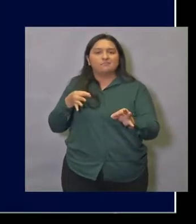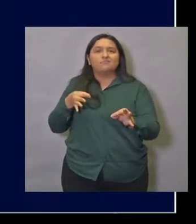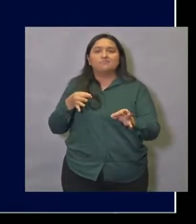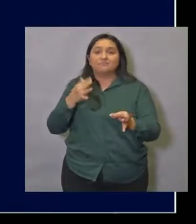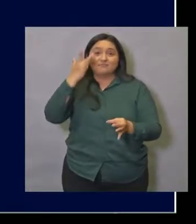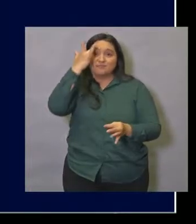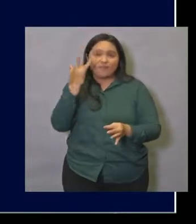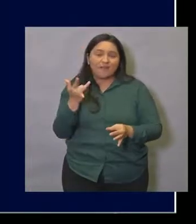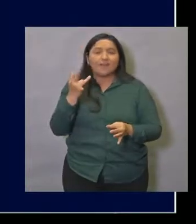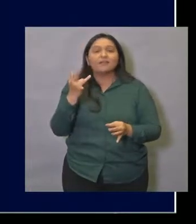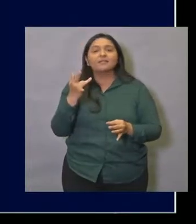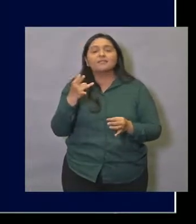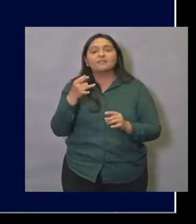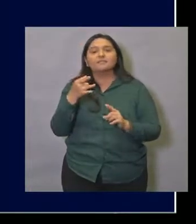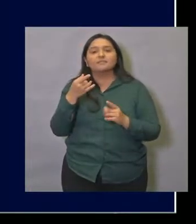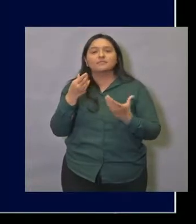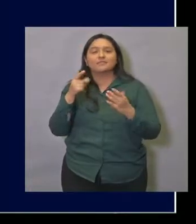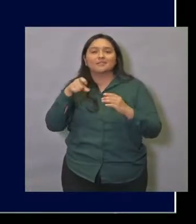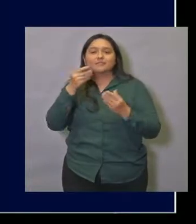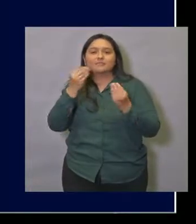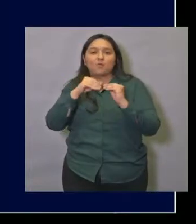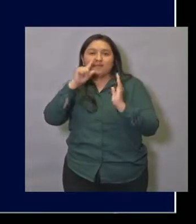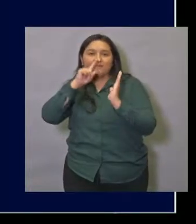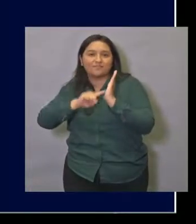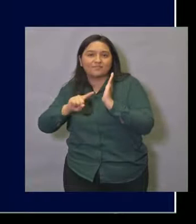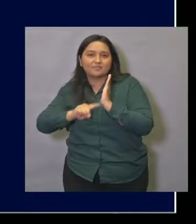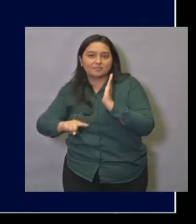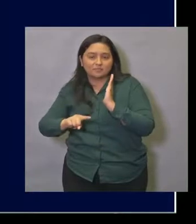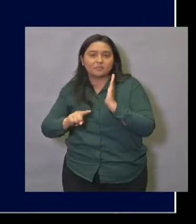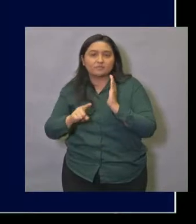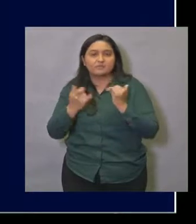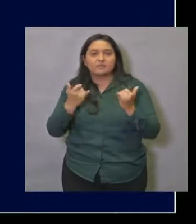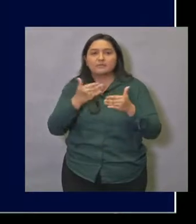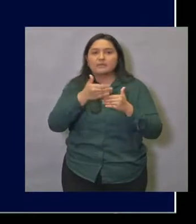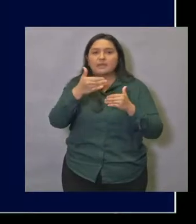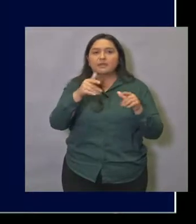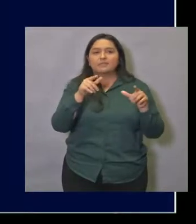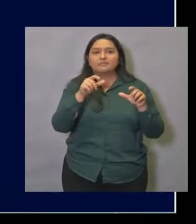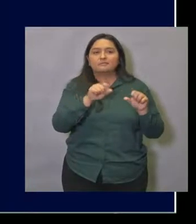que lleva a investigar a fondo los brotes. Next slide, please.